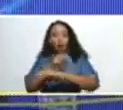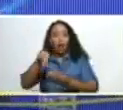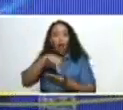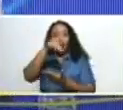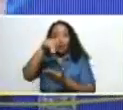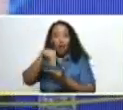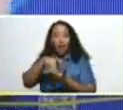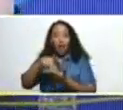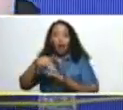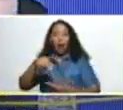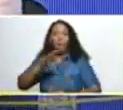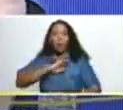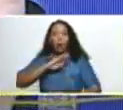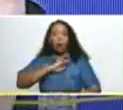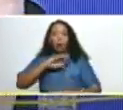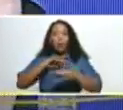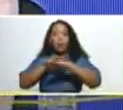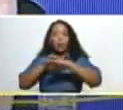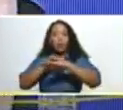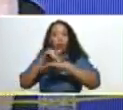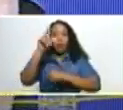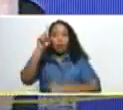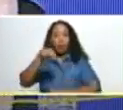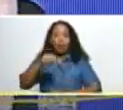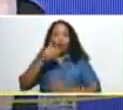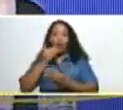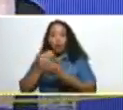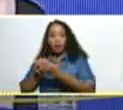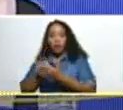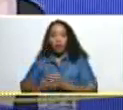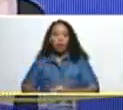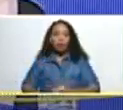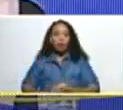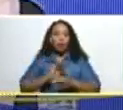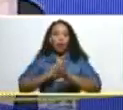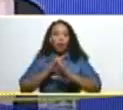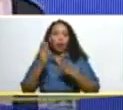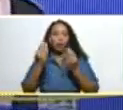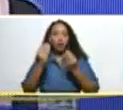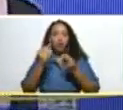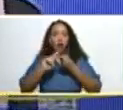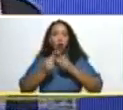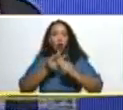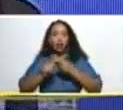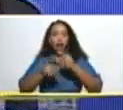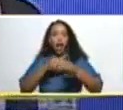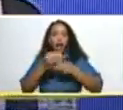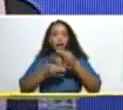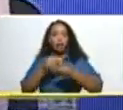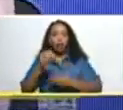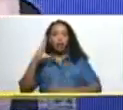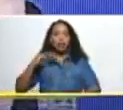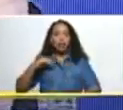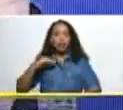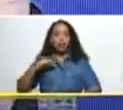ministro, por todas las cosas que se han hecho para el CICPC.